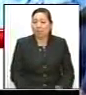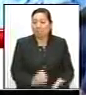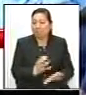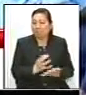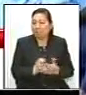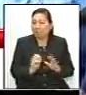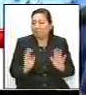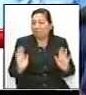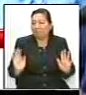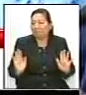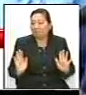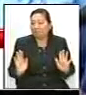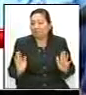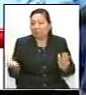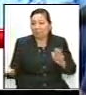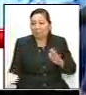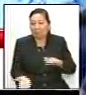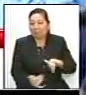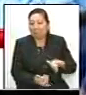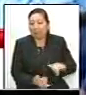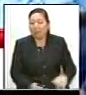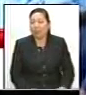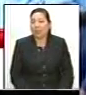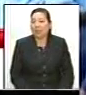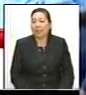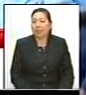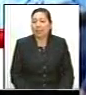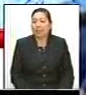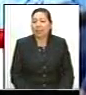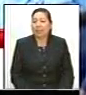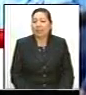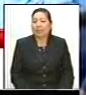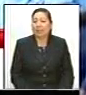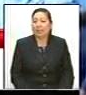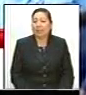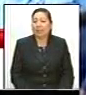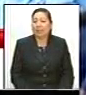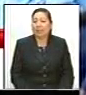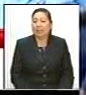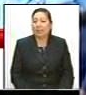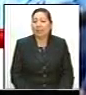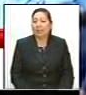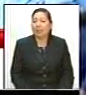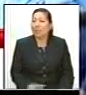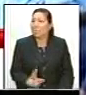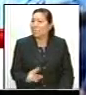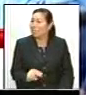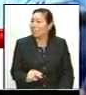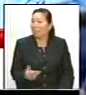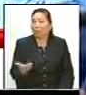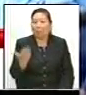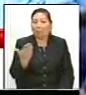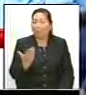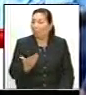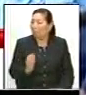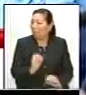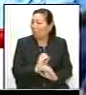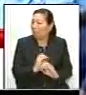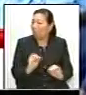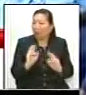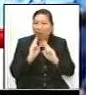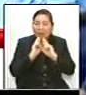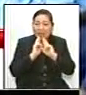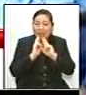sido archivado, pero dígame, no hemos recibido